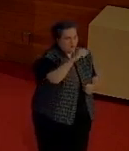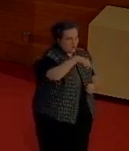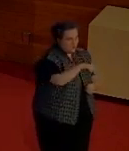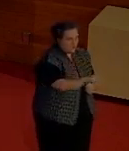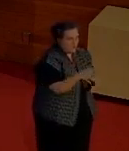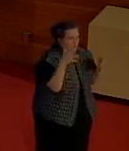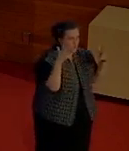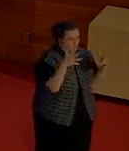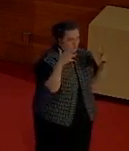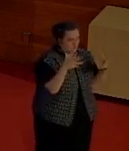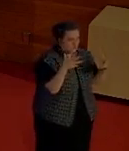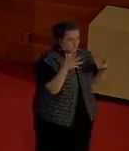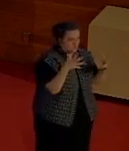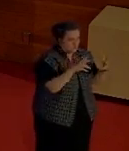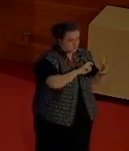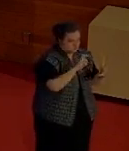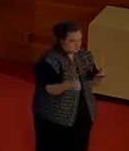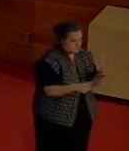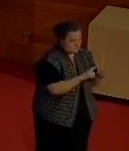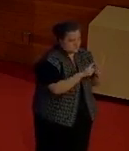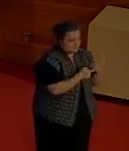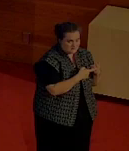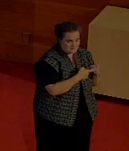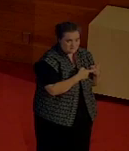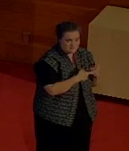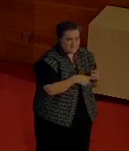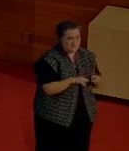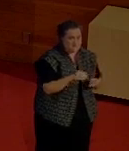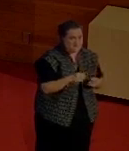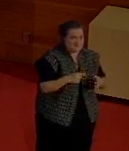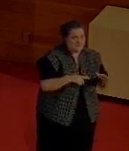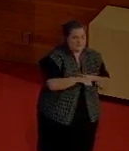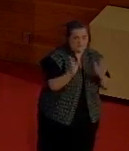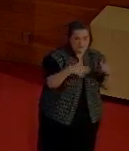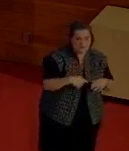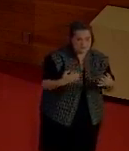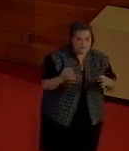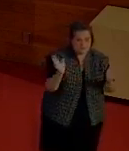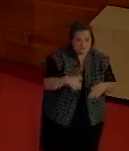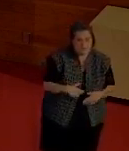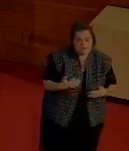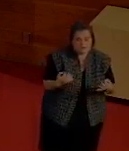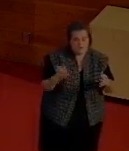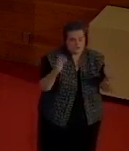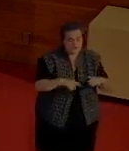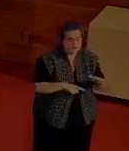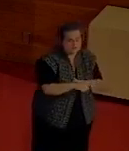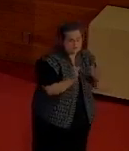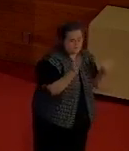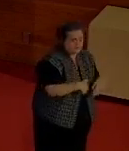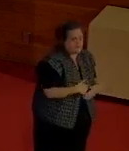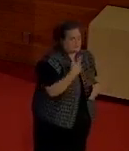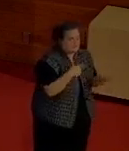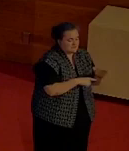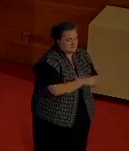consejo de seguridad y con un consejo de Derechos Humanos que entienda que no hay seguridad sin desarrollo no hay desarrollo sin seguridad y no hay desarrollo ni seguridad